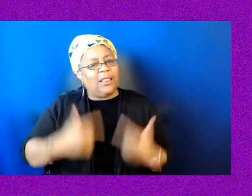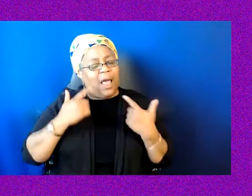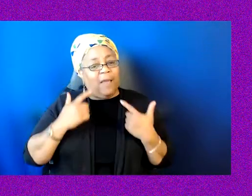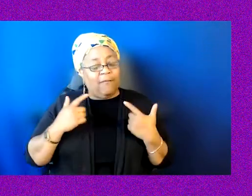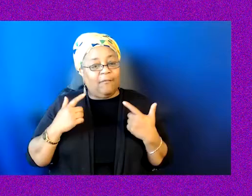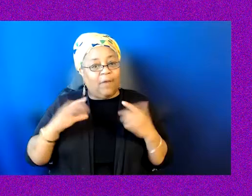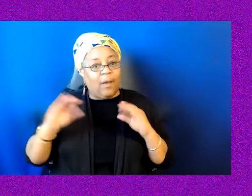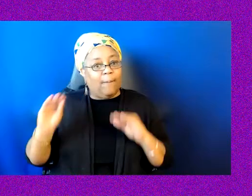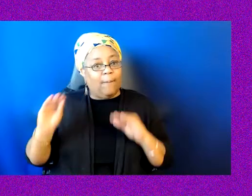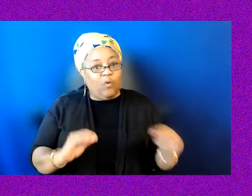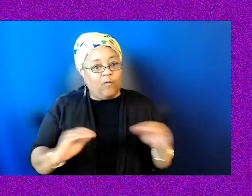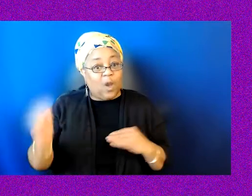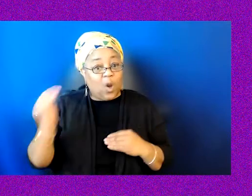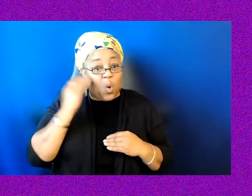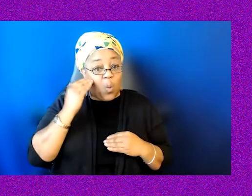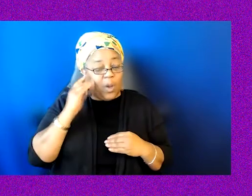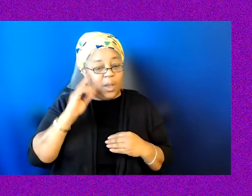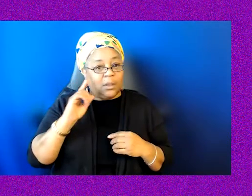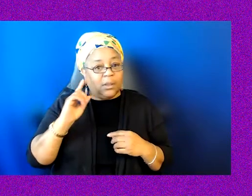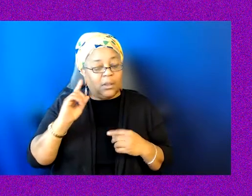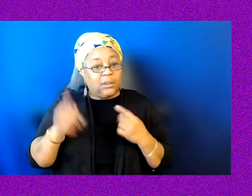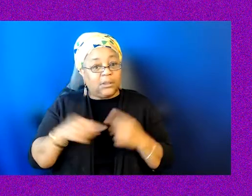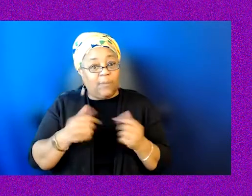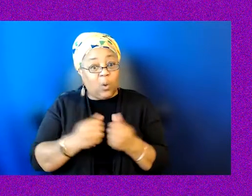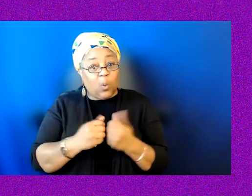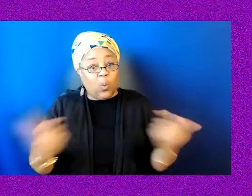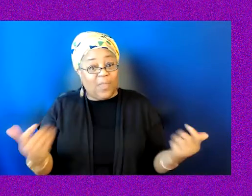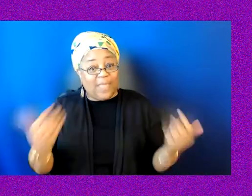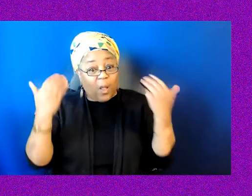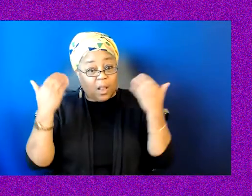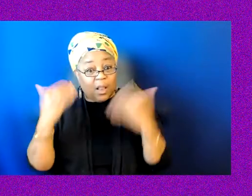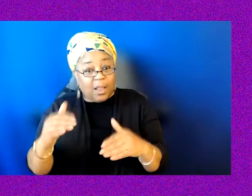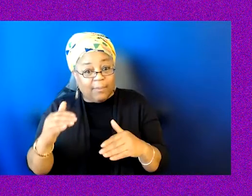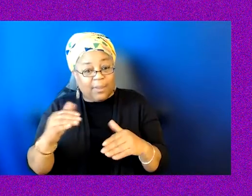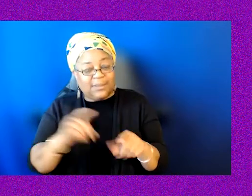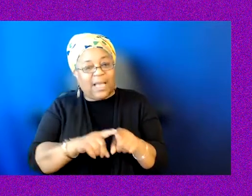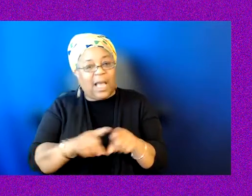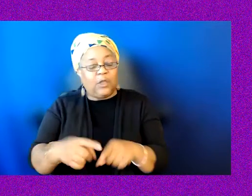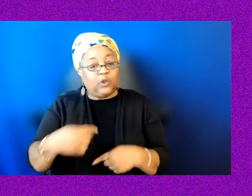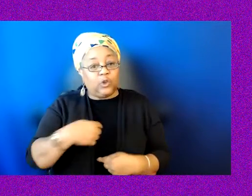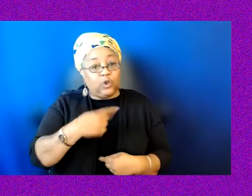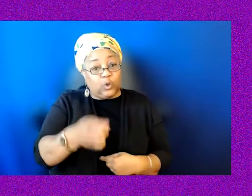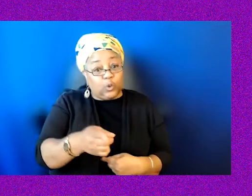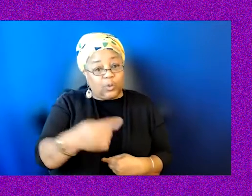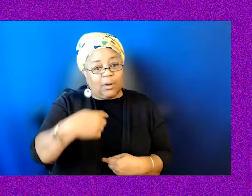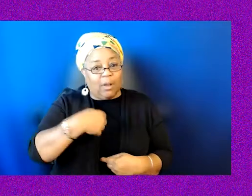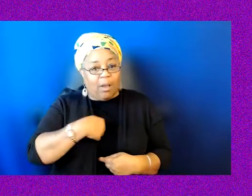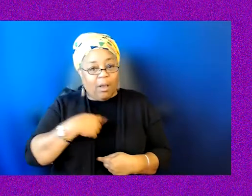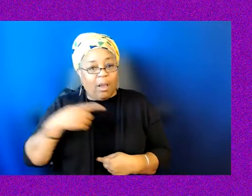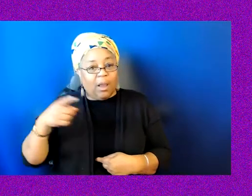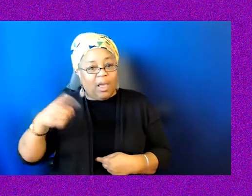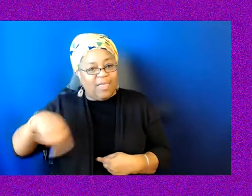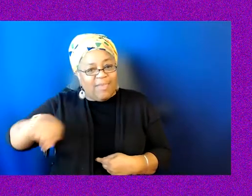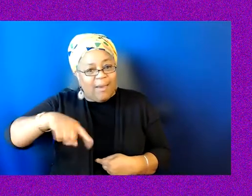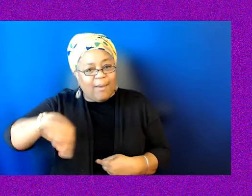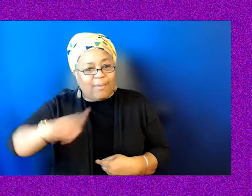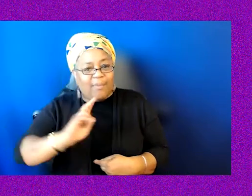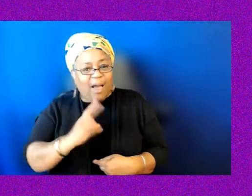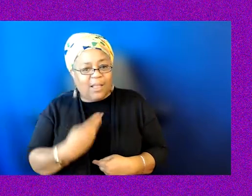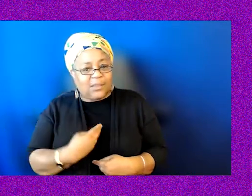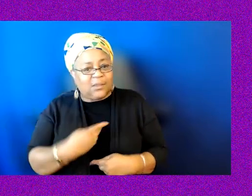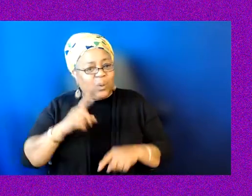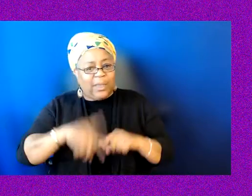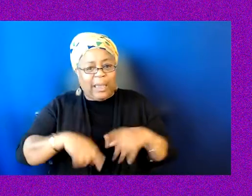se trata de mover con el conocimiento que no tenemos límites como nosotros, ustedes, o sea, no